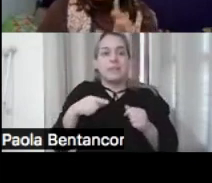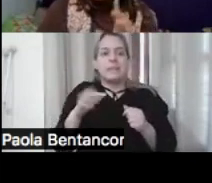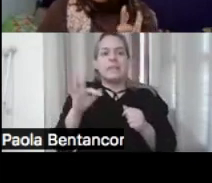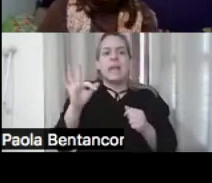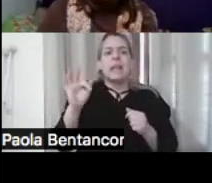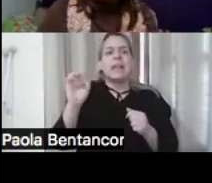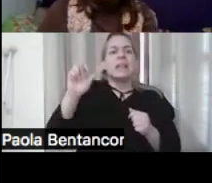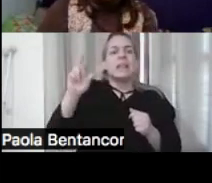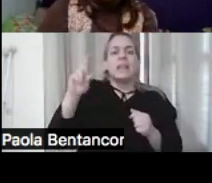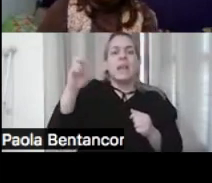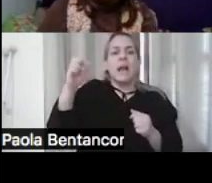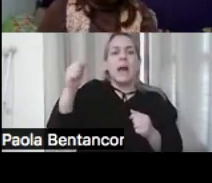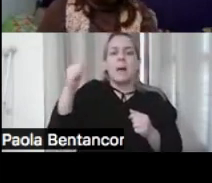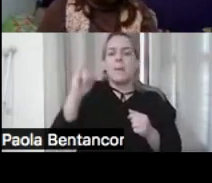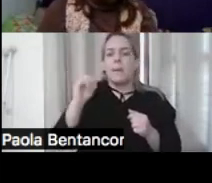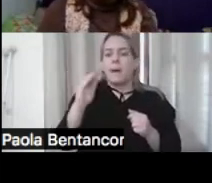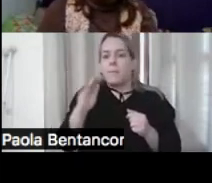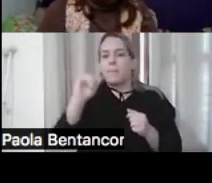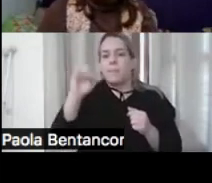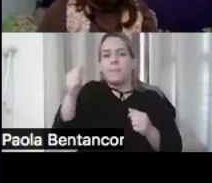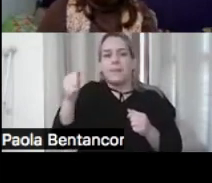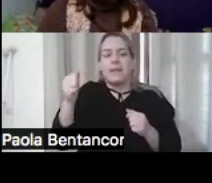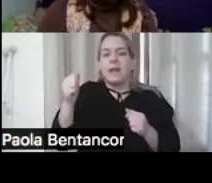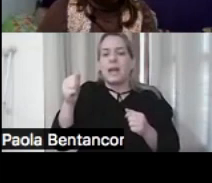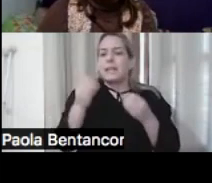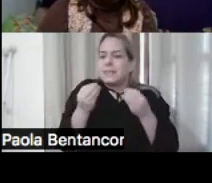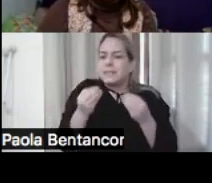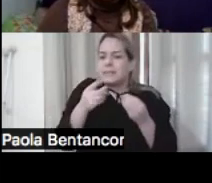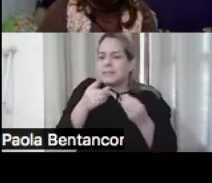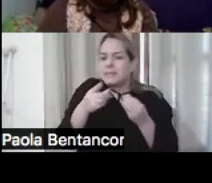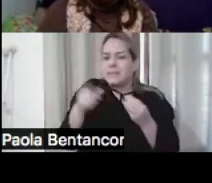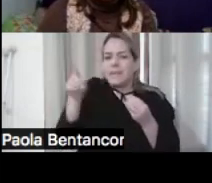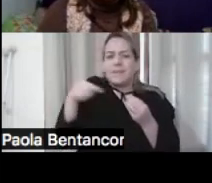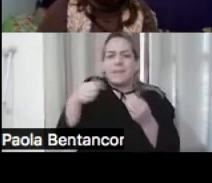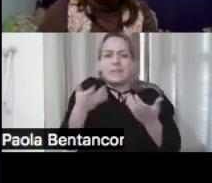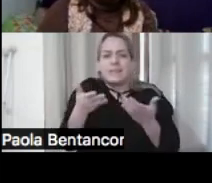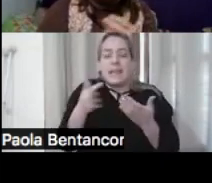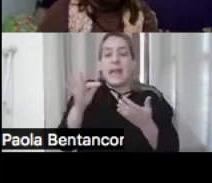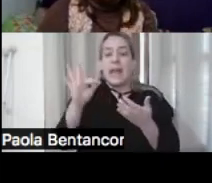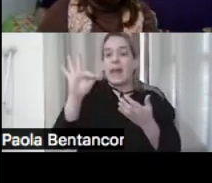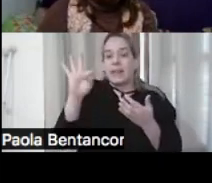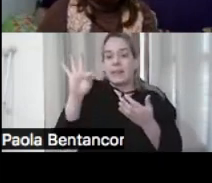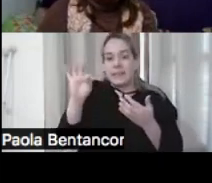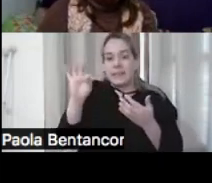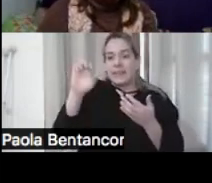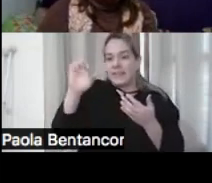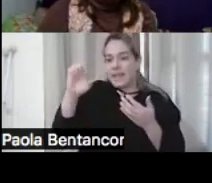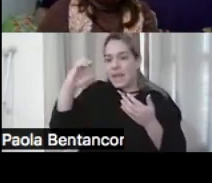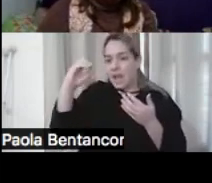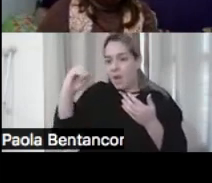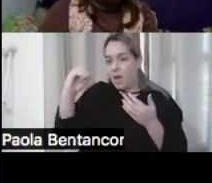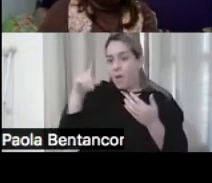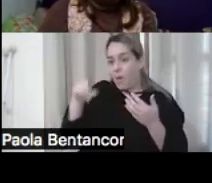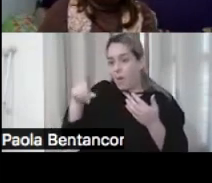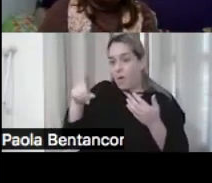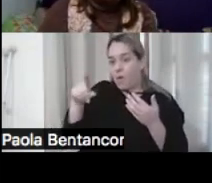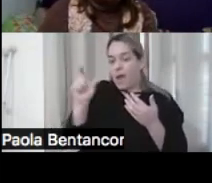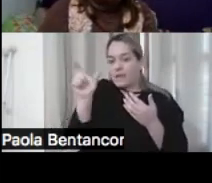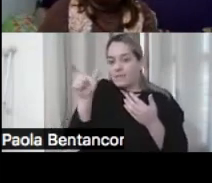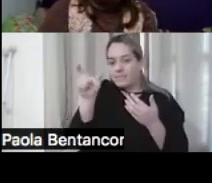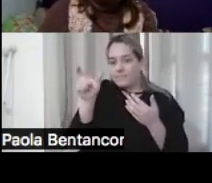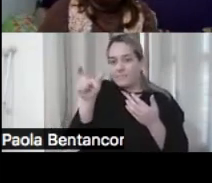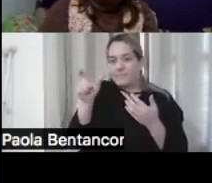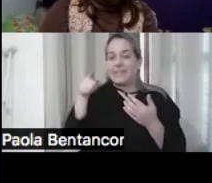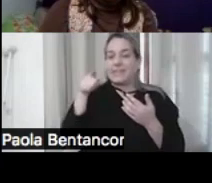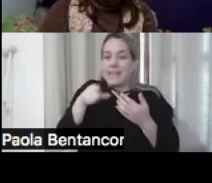terapia ocupacional. Una definición difícil. En general nos suelen decir TO, es la forma en que nos suelen conocer, y es una disciplina